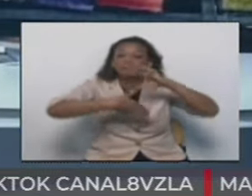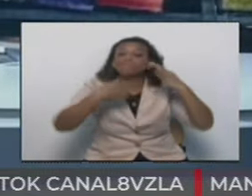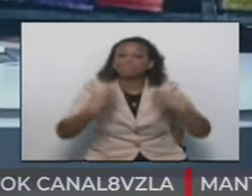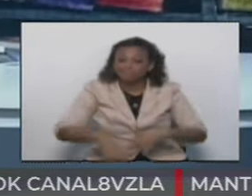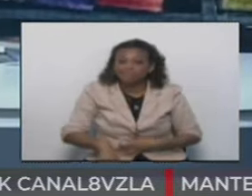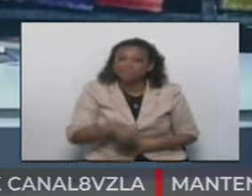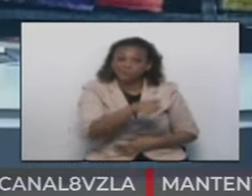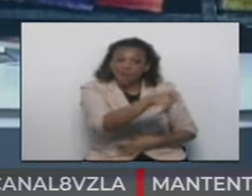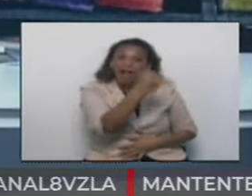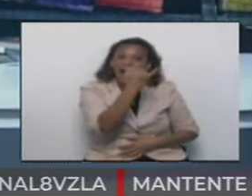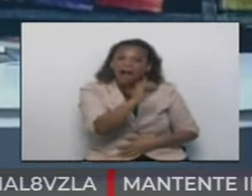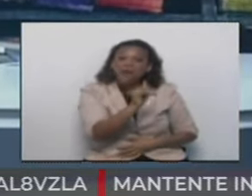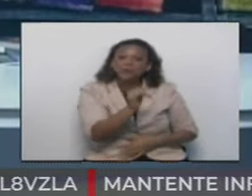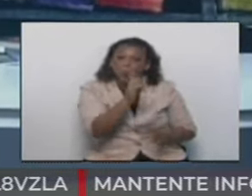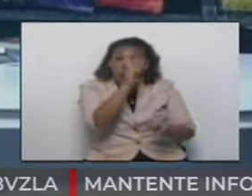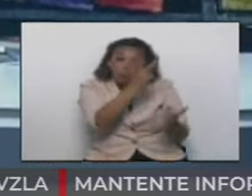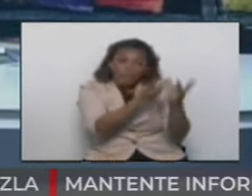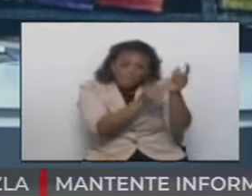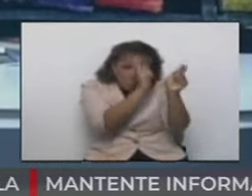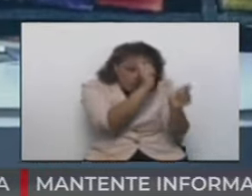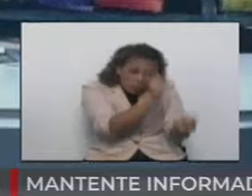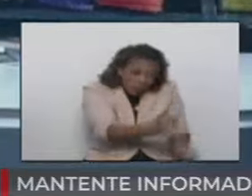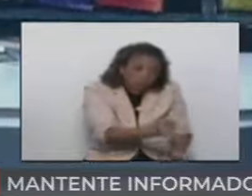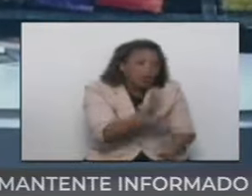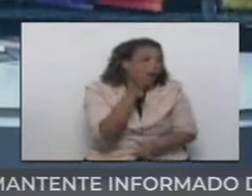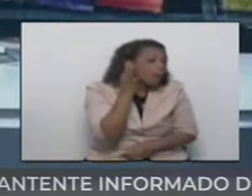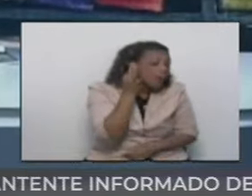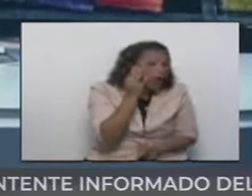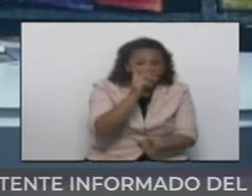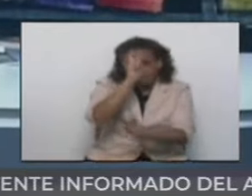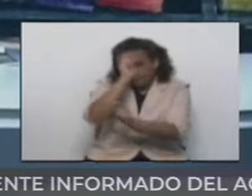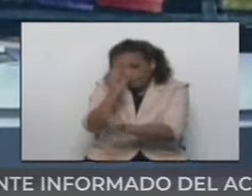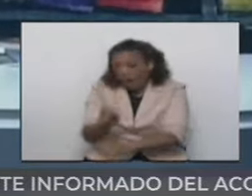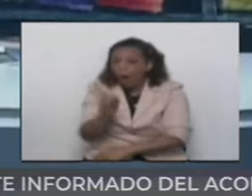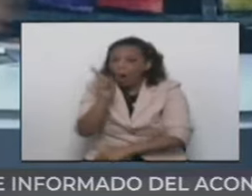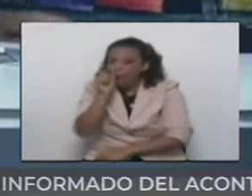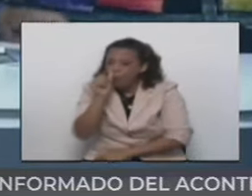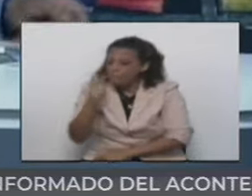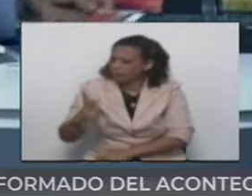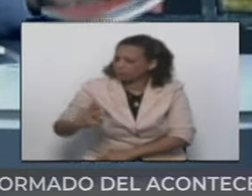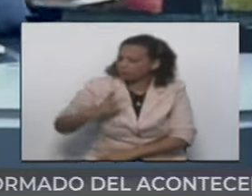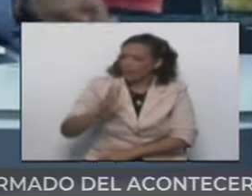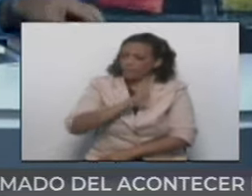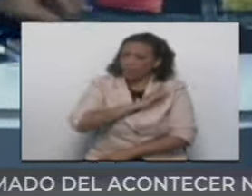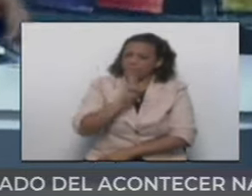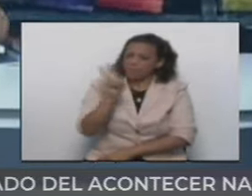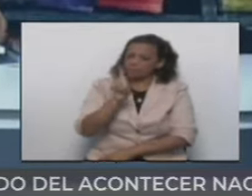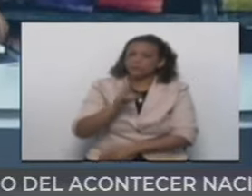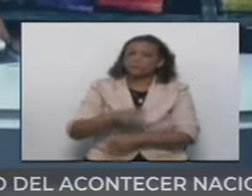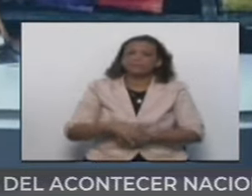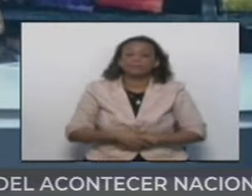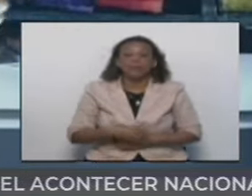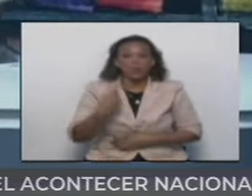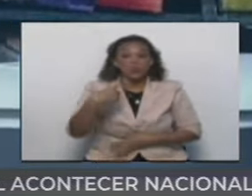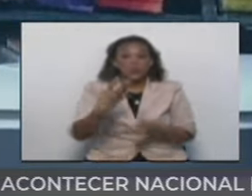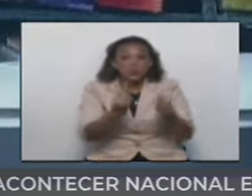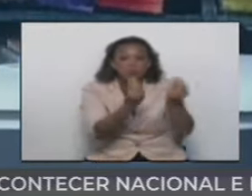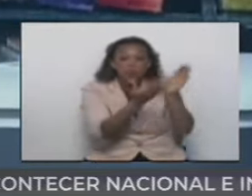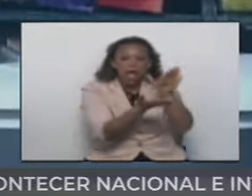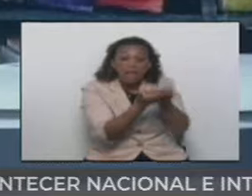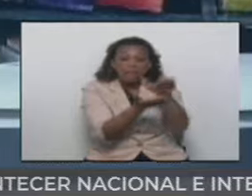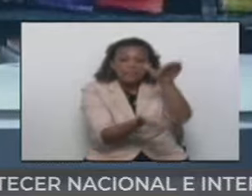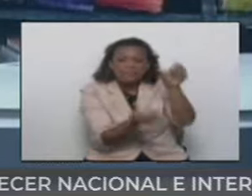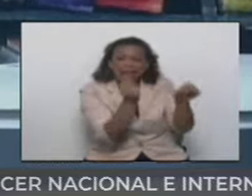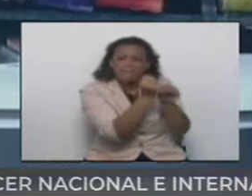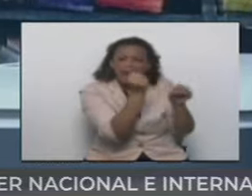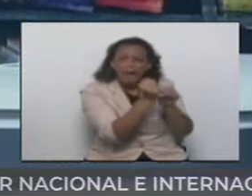que dos homenajeados de primer nivel. Aquí tenemos trabajos,